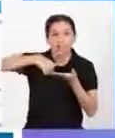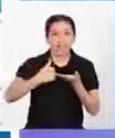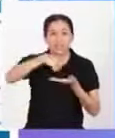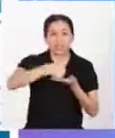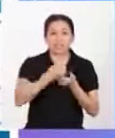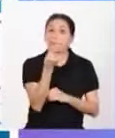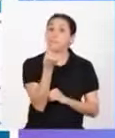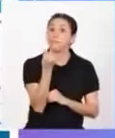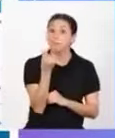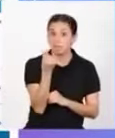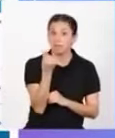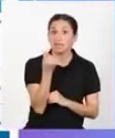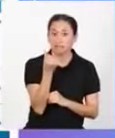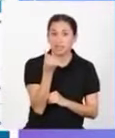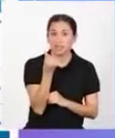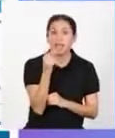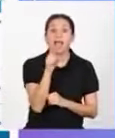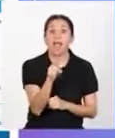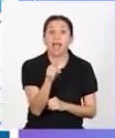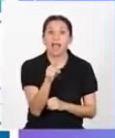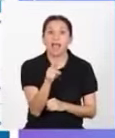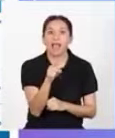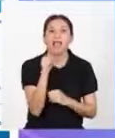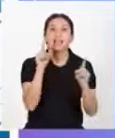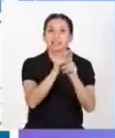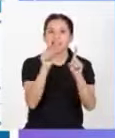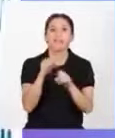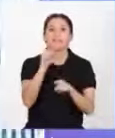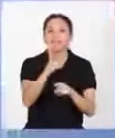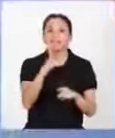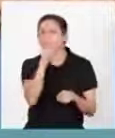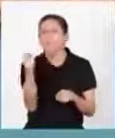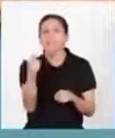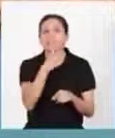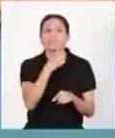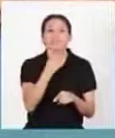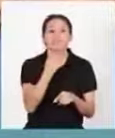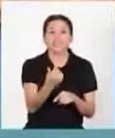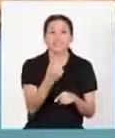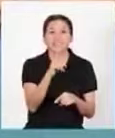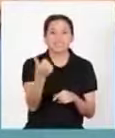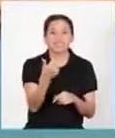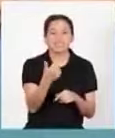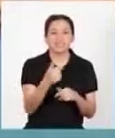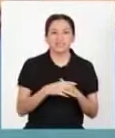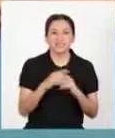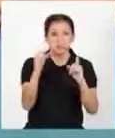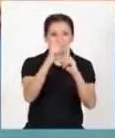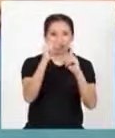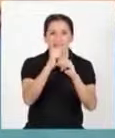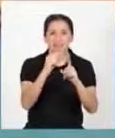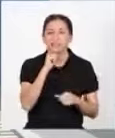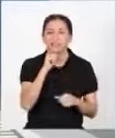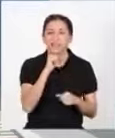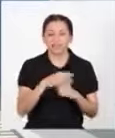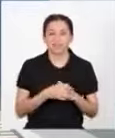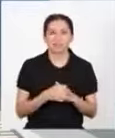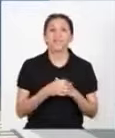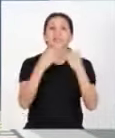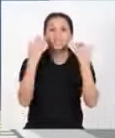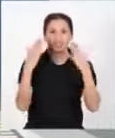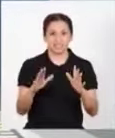enlatada, dinero. ¡Ajá! ¡Ahí está lo que faltaba! ¡Jejeje!